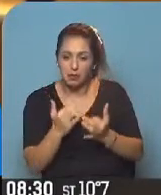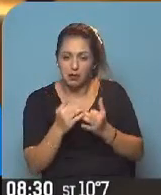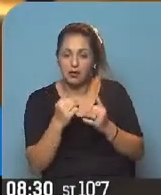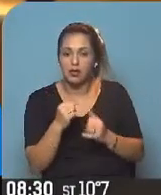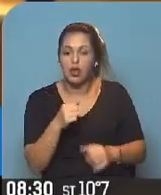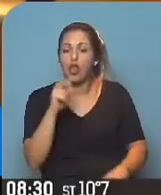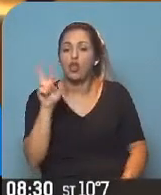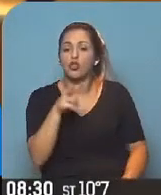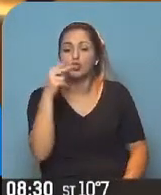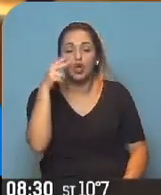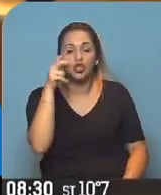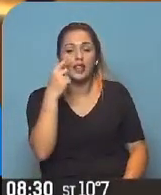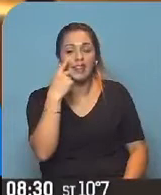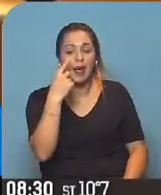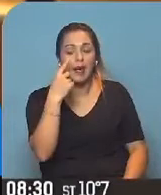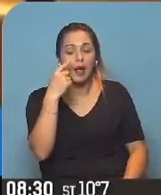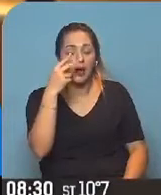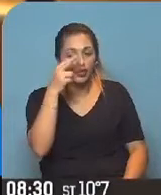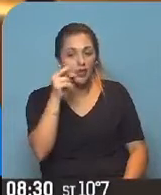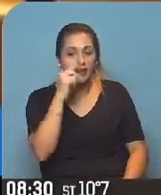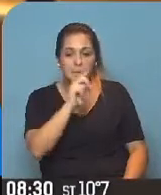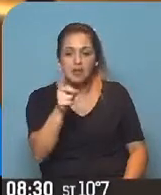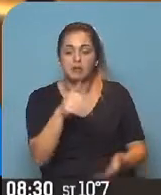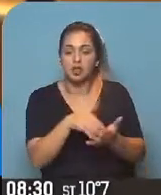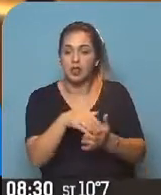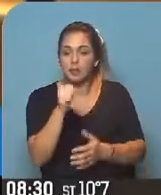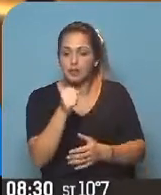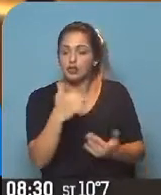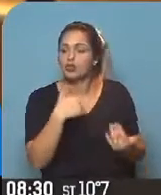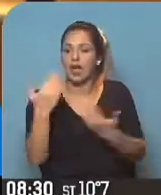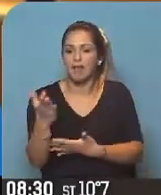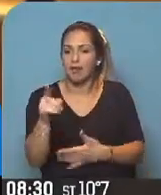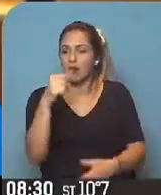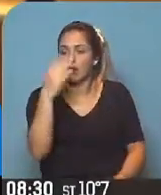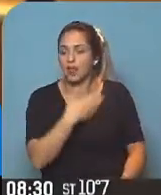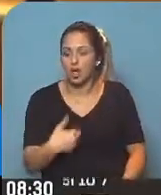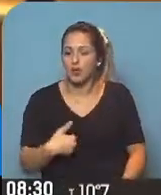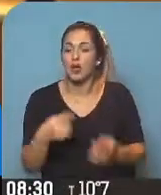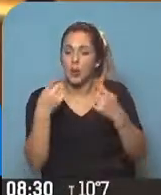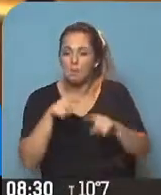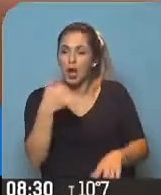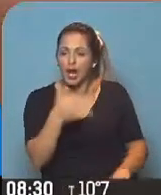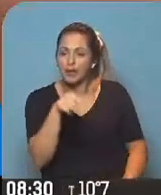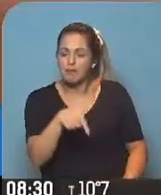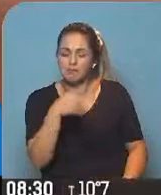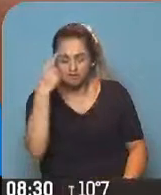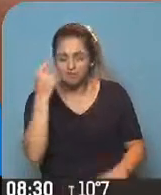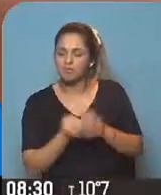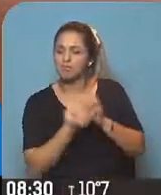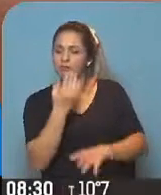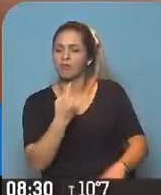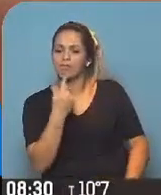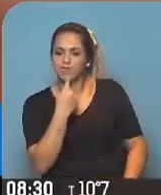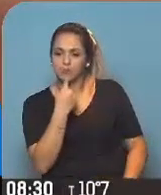millones de pesos a las arcas del gobierno no obstante acá surge una primera duda es extraño que